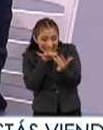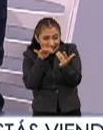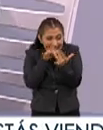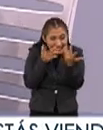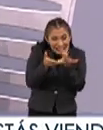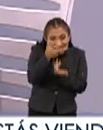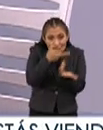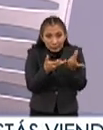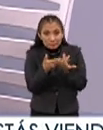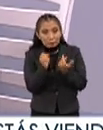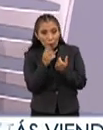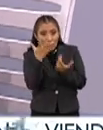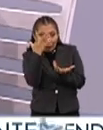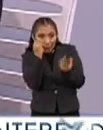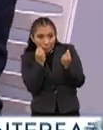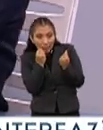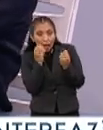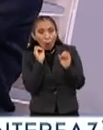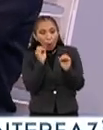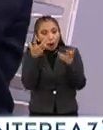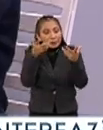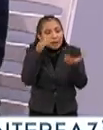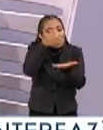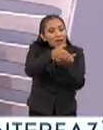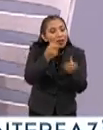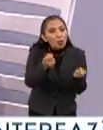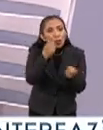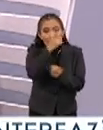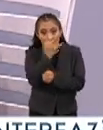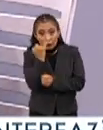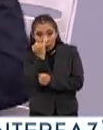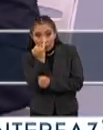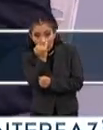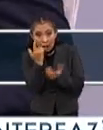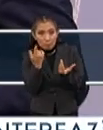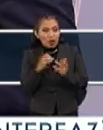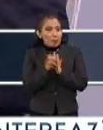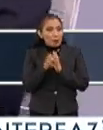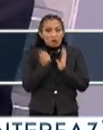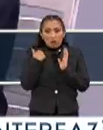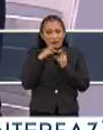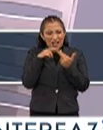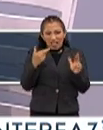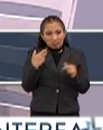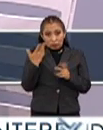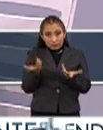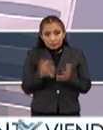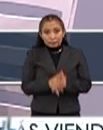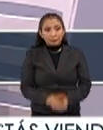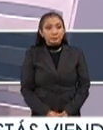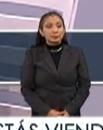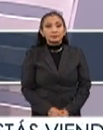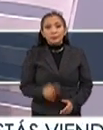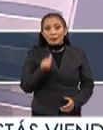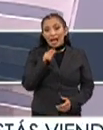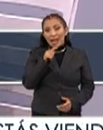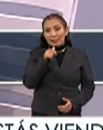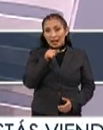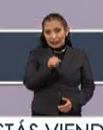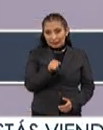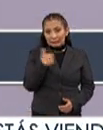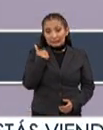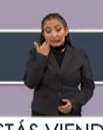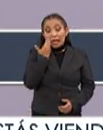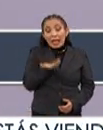puede, por decir algo, aprender o acercarnos a uno de los idiomas, a alguien que no tenga ninguna relación con ello. El Atlas lo que